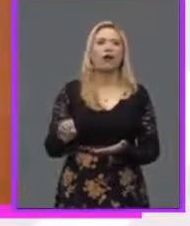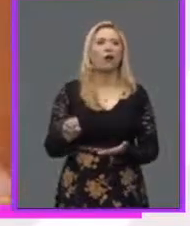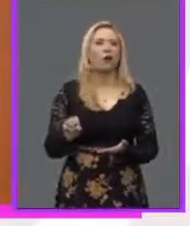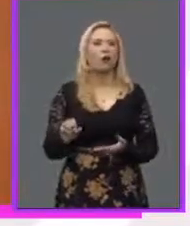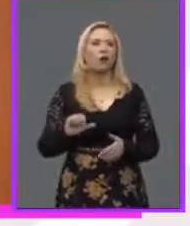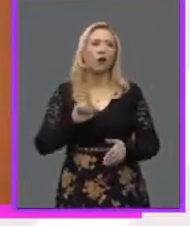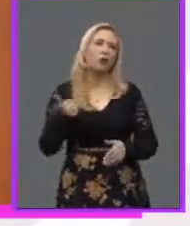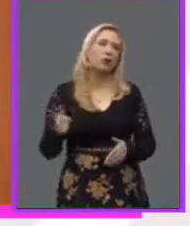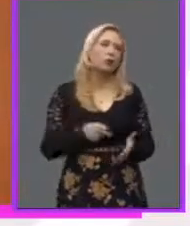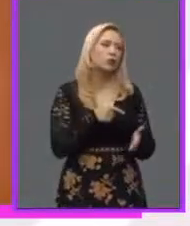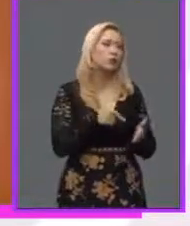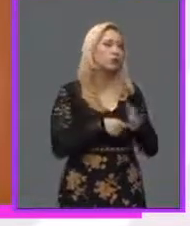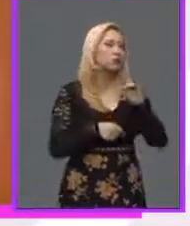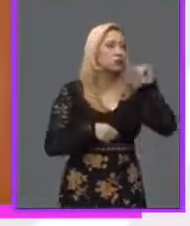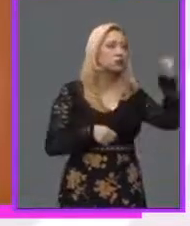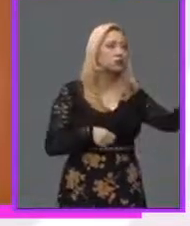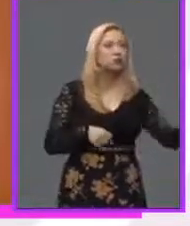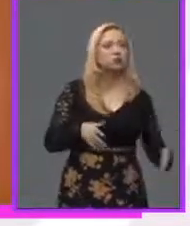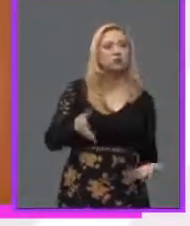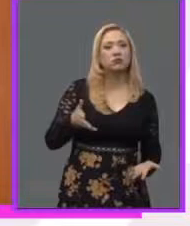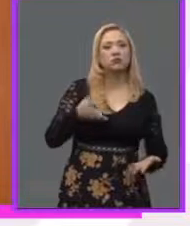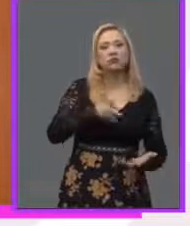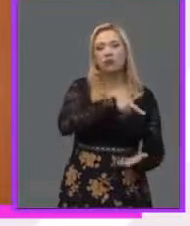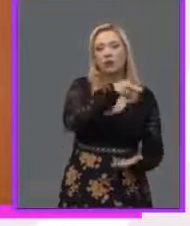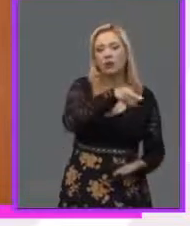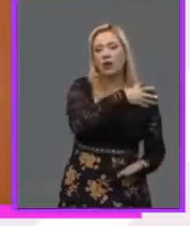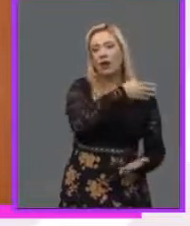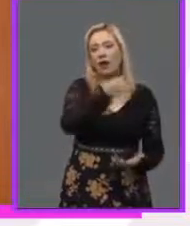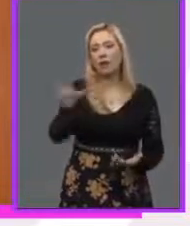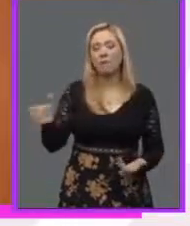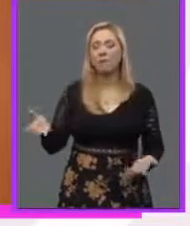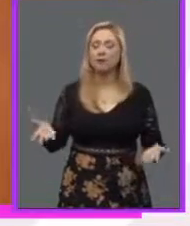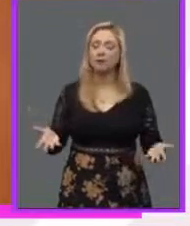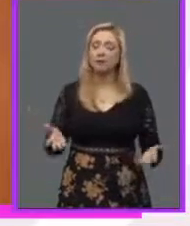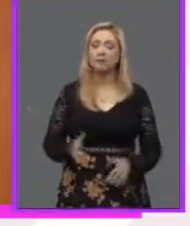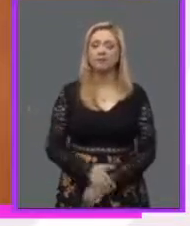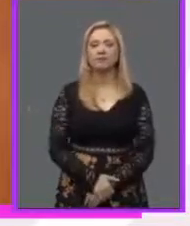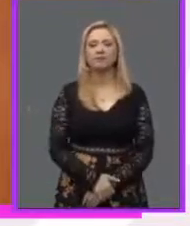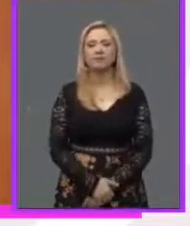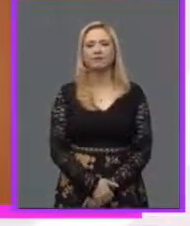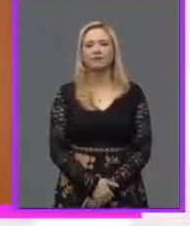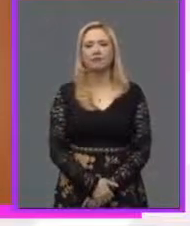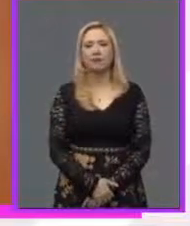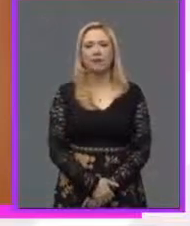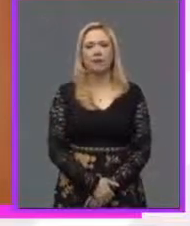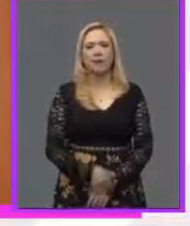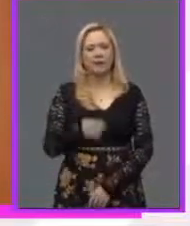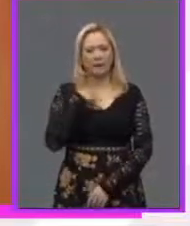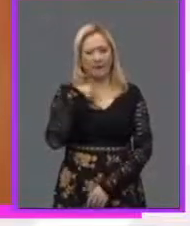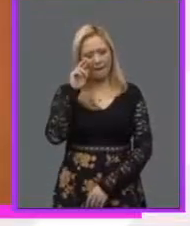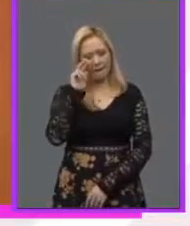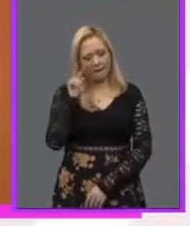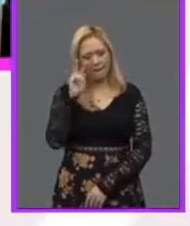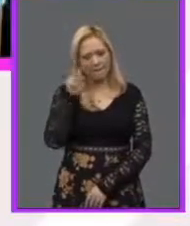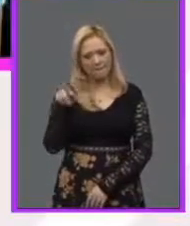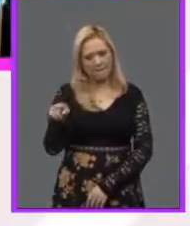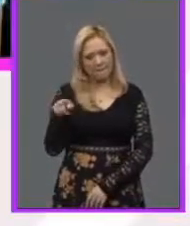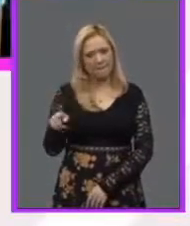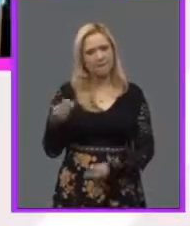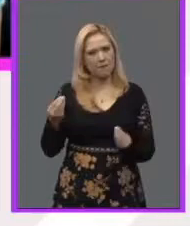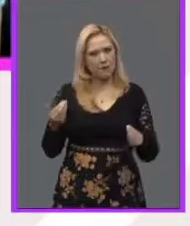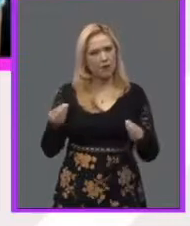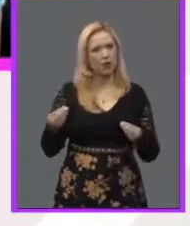en consideración también estas cuestiones. Carla, algo que yo he visto que has trabajado